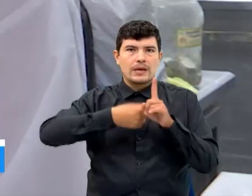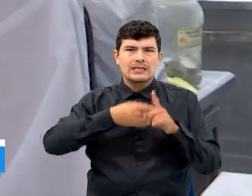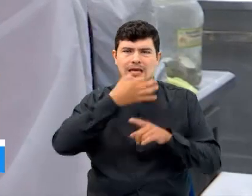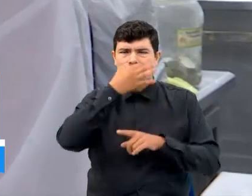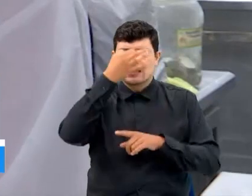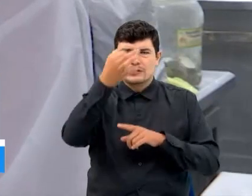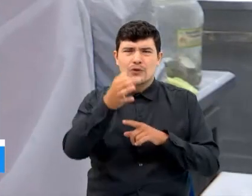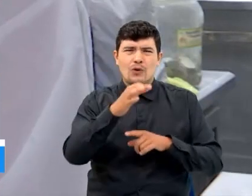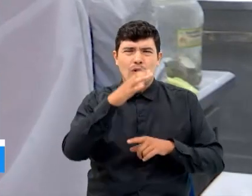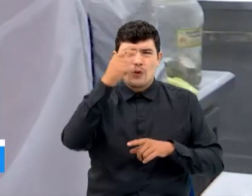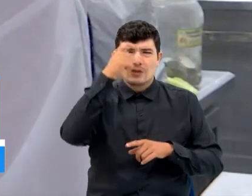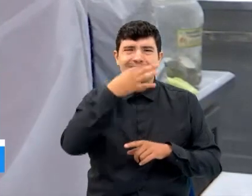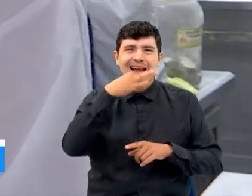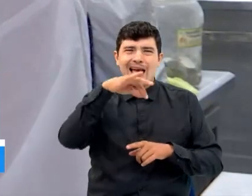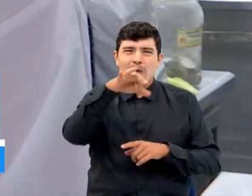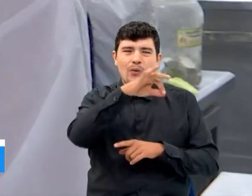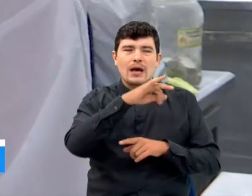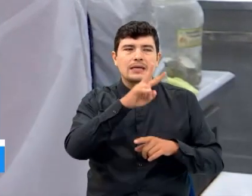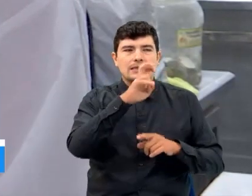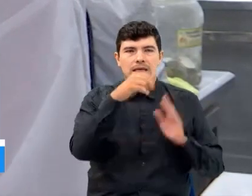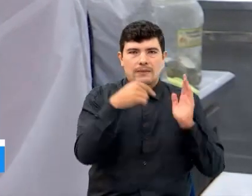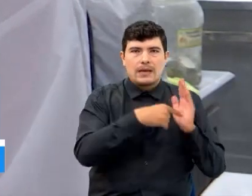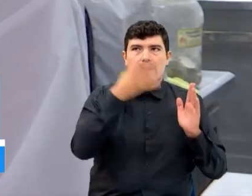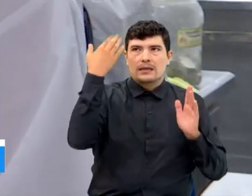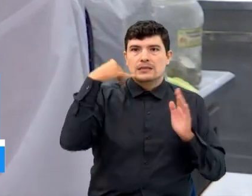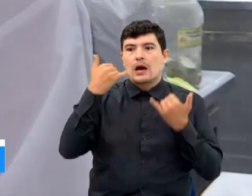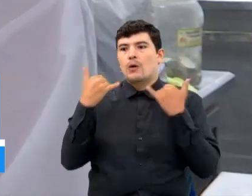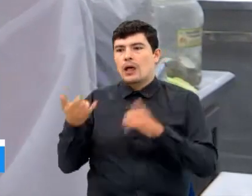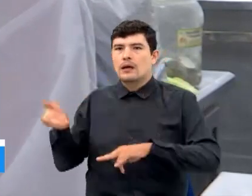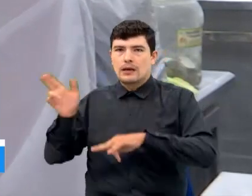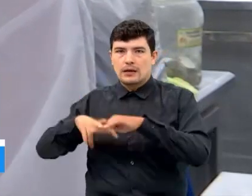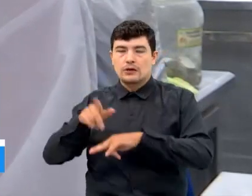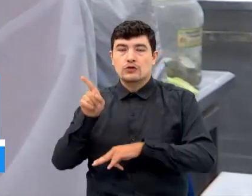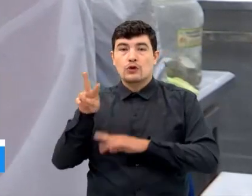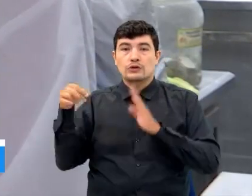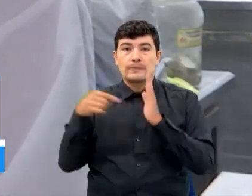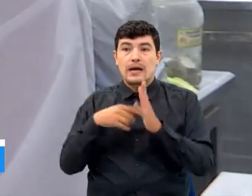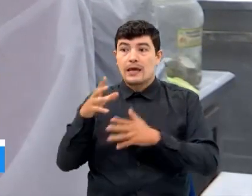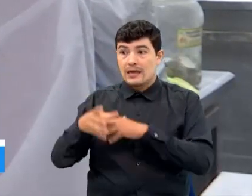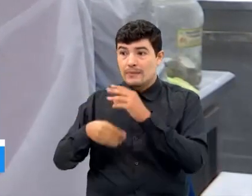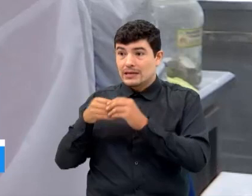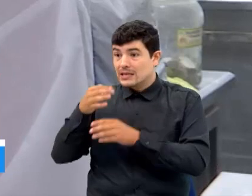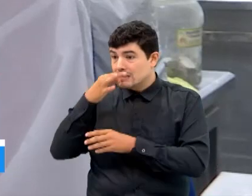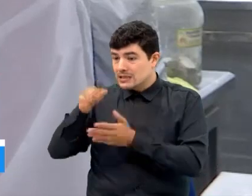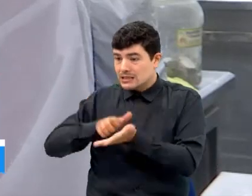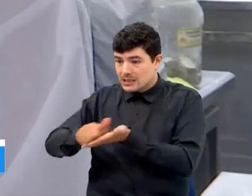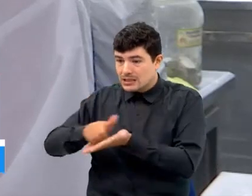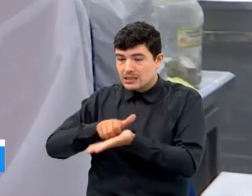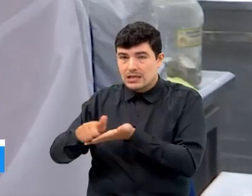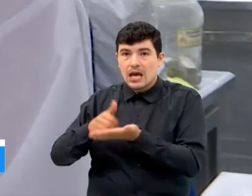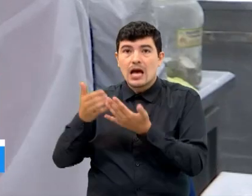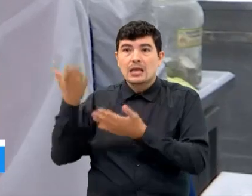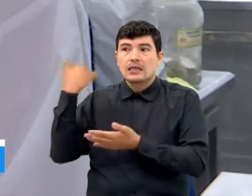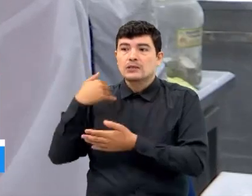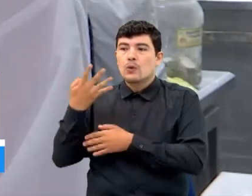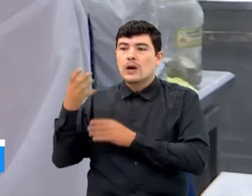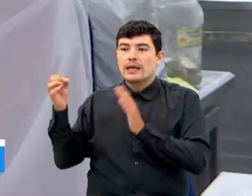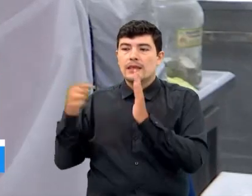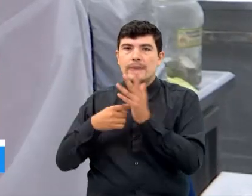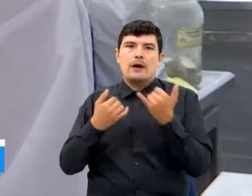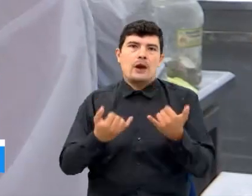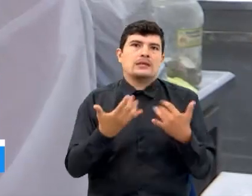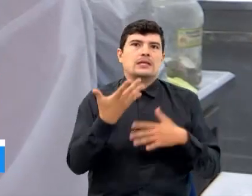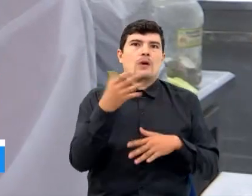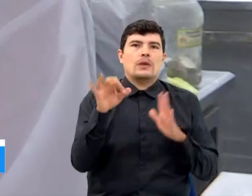estaba a 7 mil, en el momento está a 12 mil. De igual manera, el mozzarella estaba en 40 mil el bloque, ahorita está en 50 mil.